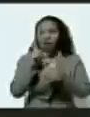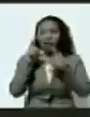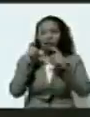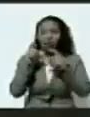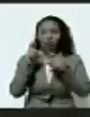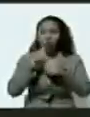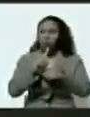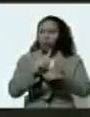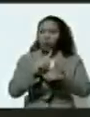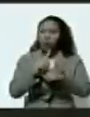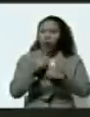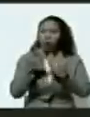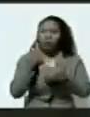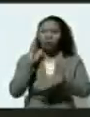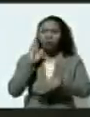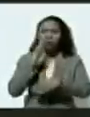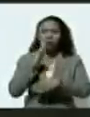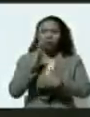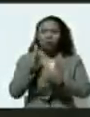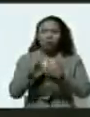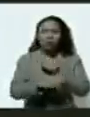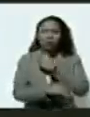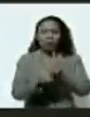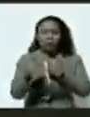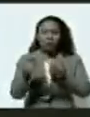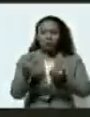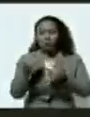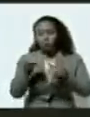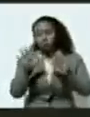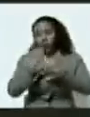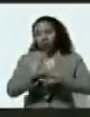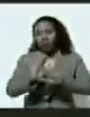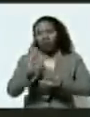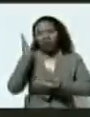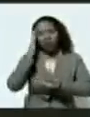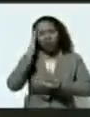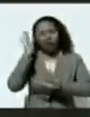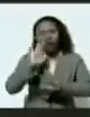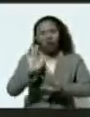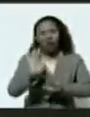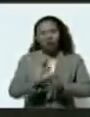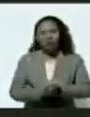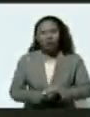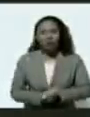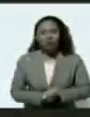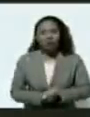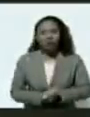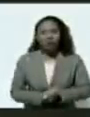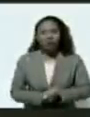no es el delito de narcotráfico. Eso él por supuesto que lo sabía.